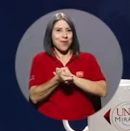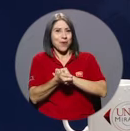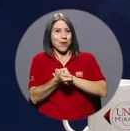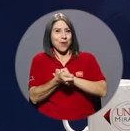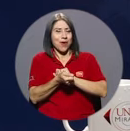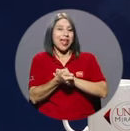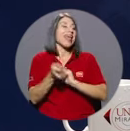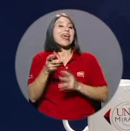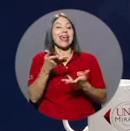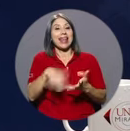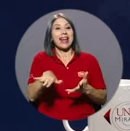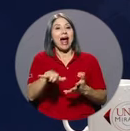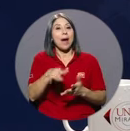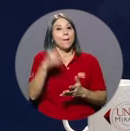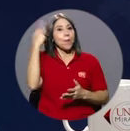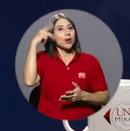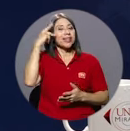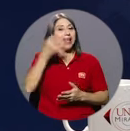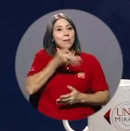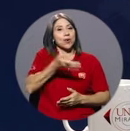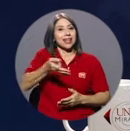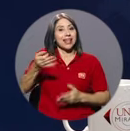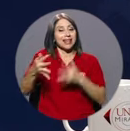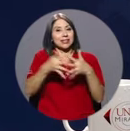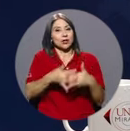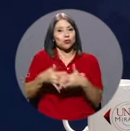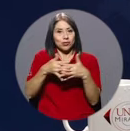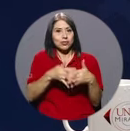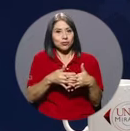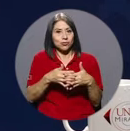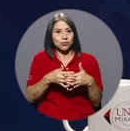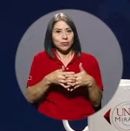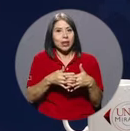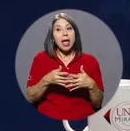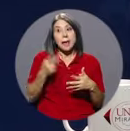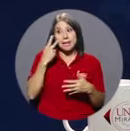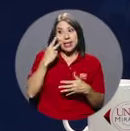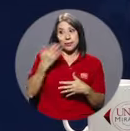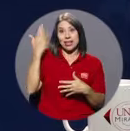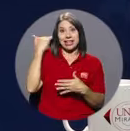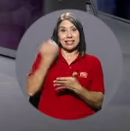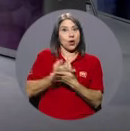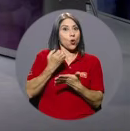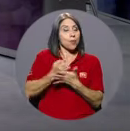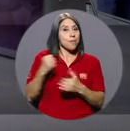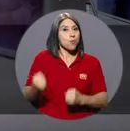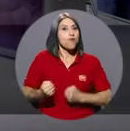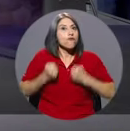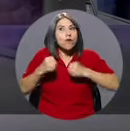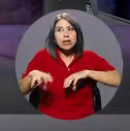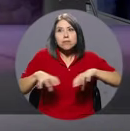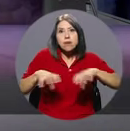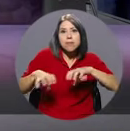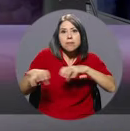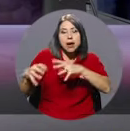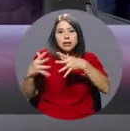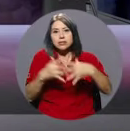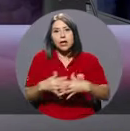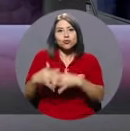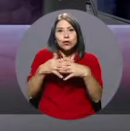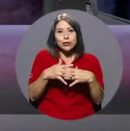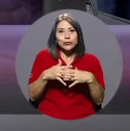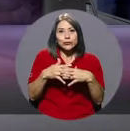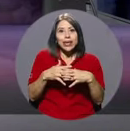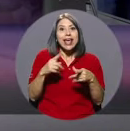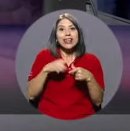el cambio de la política monetaria de Estados Unidos. Veníamos de una economía que iba muy fuerte, se estaba calentando en Estados Unidos, y eso